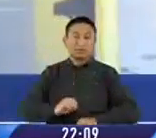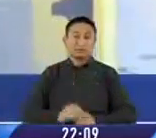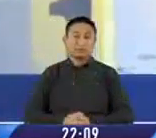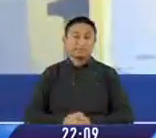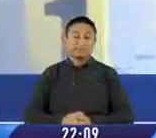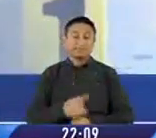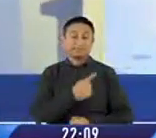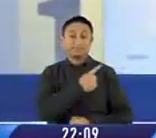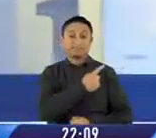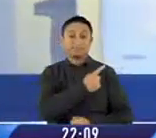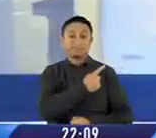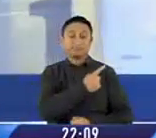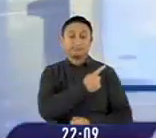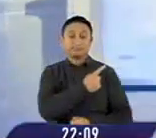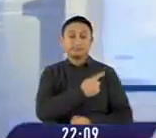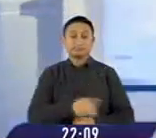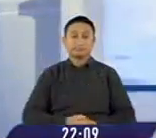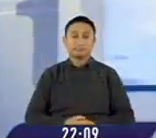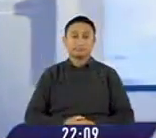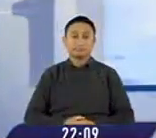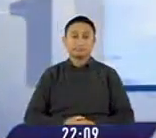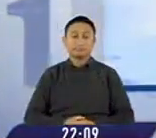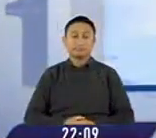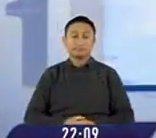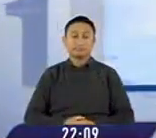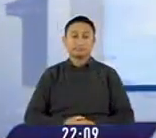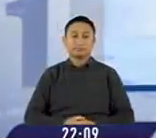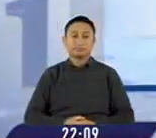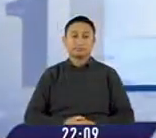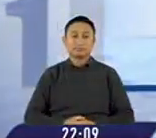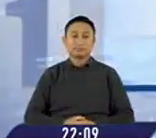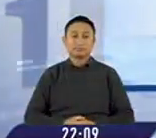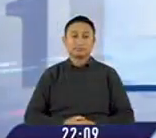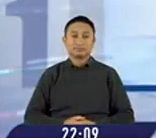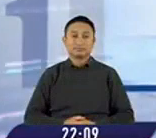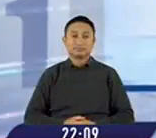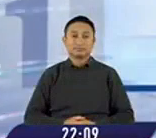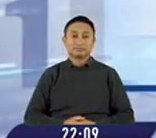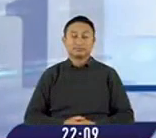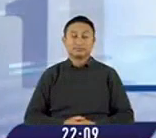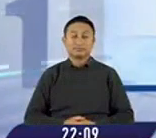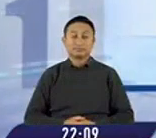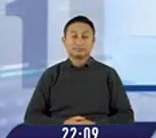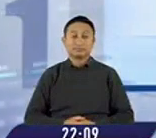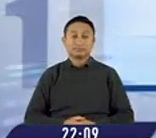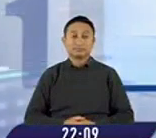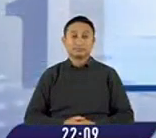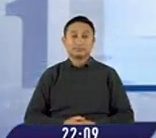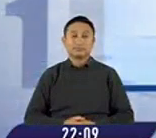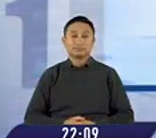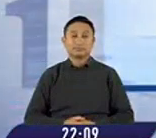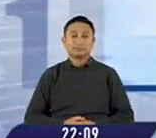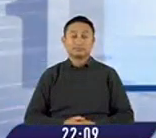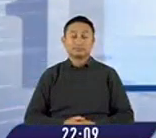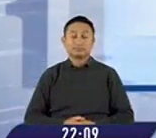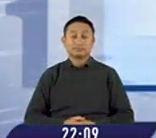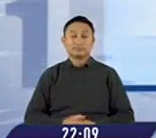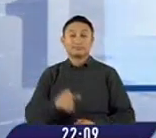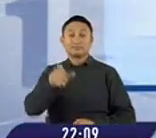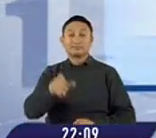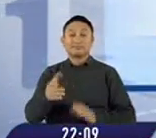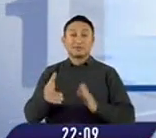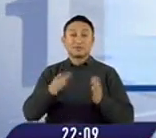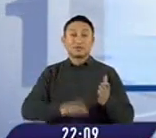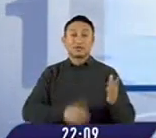la presente fecha, 27 de octubre de 2023, estas ascienden a